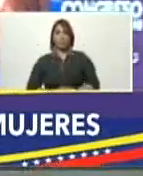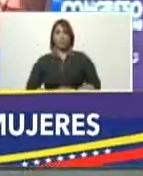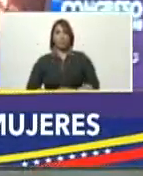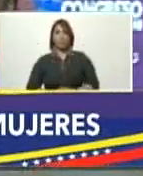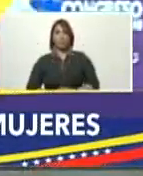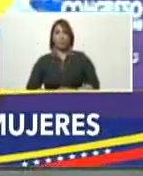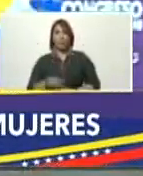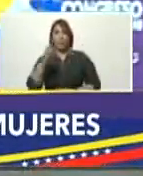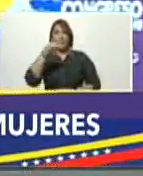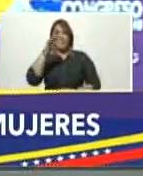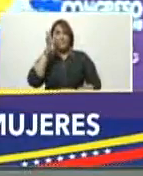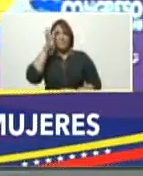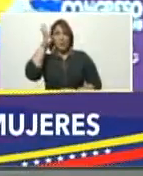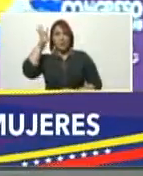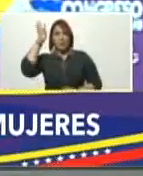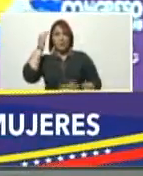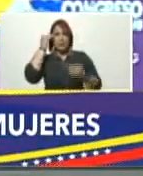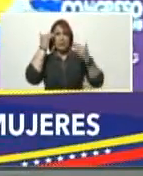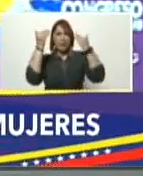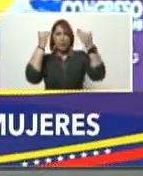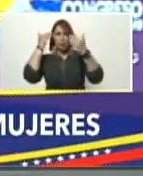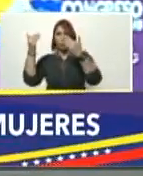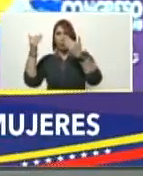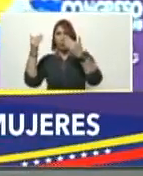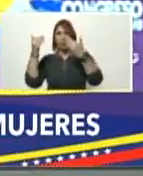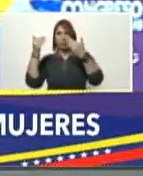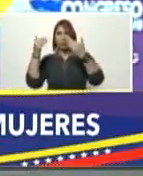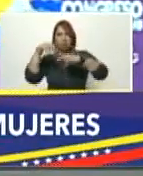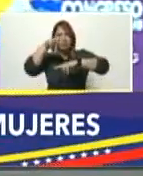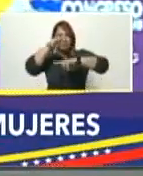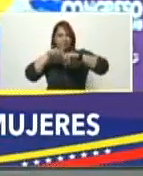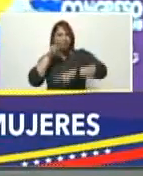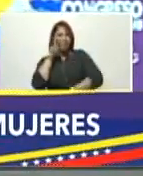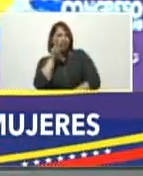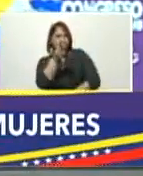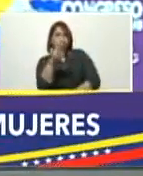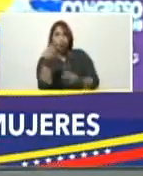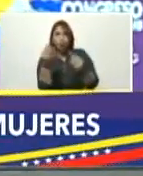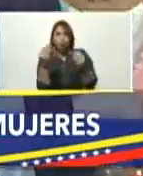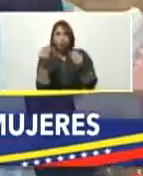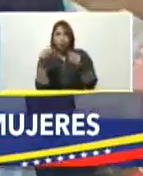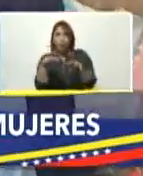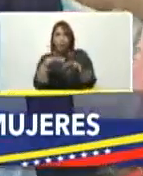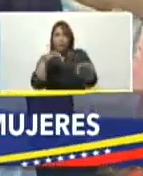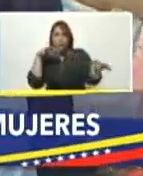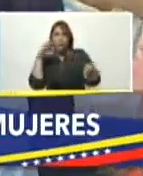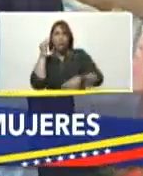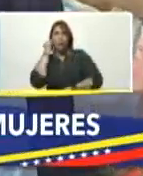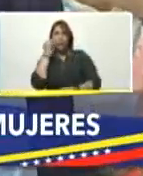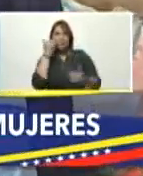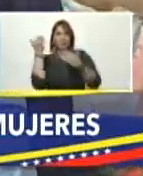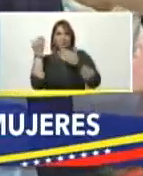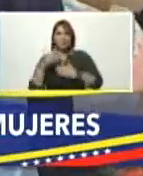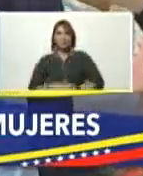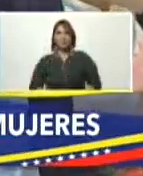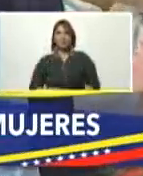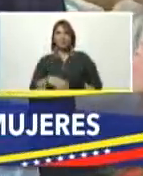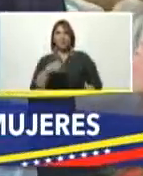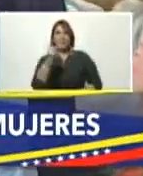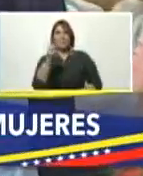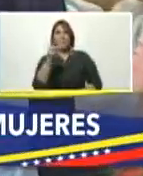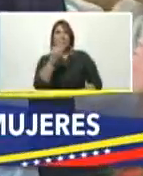Mervin Maldonado, vamos a saludar, está infiltrado ahí, entre tanta mujer, Mervin Maldonado, vicepresidente